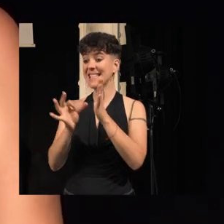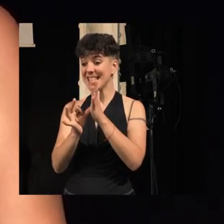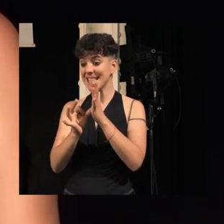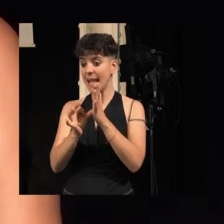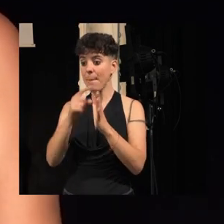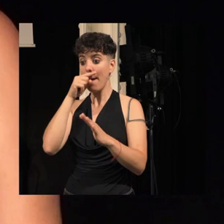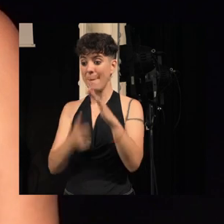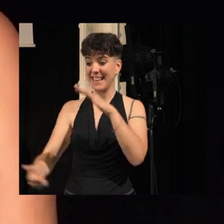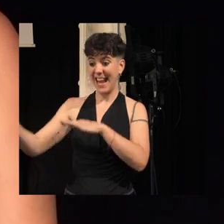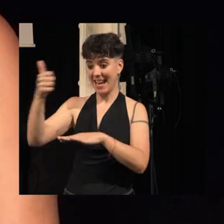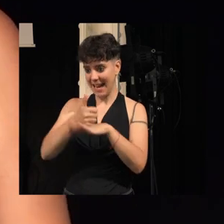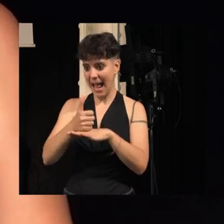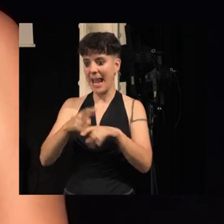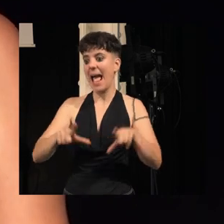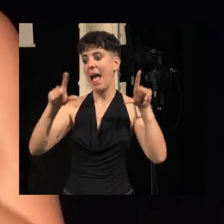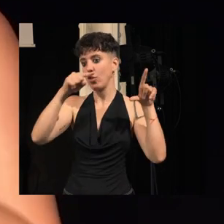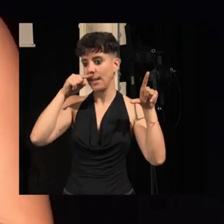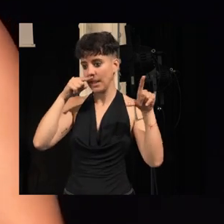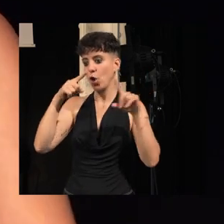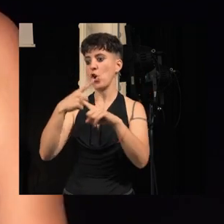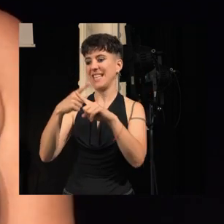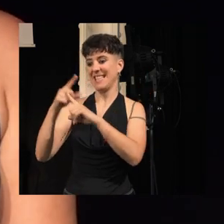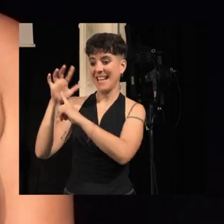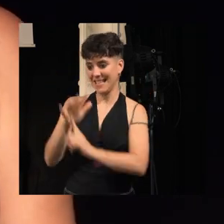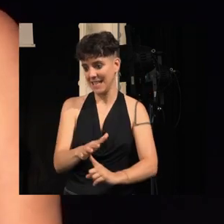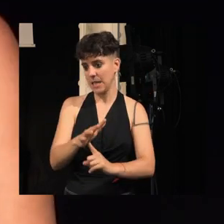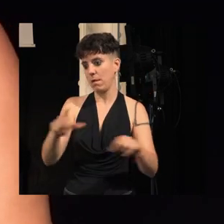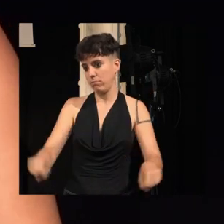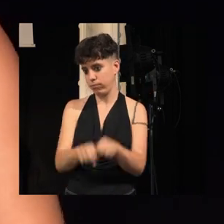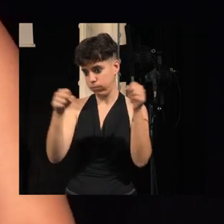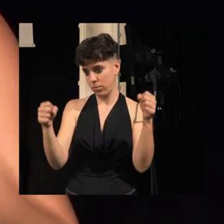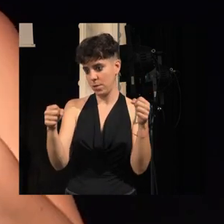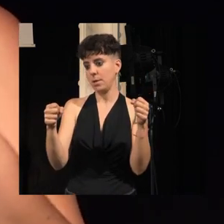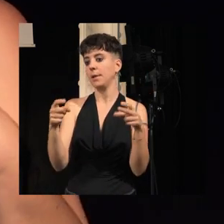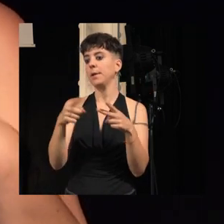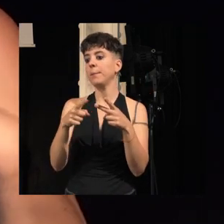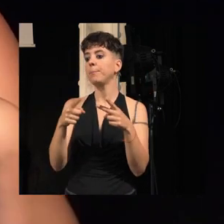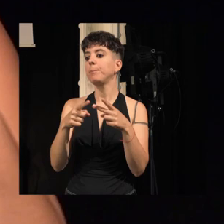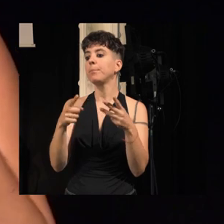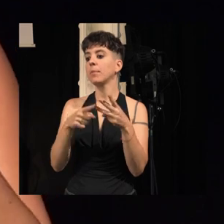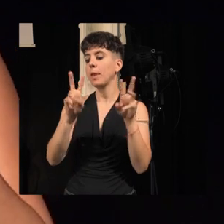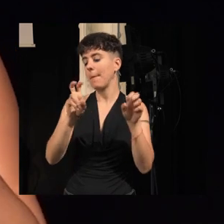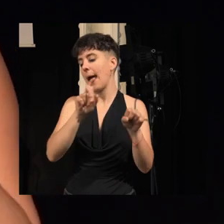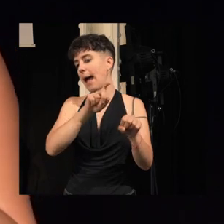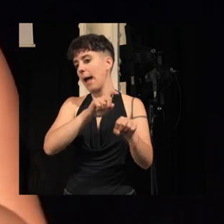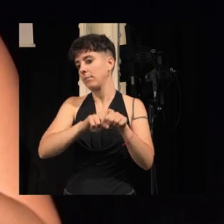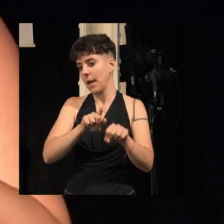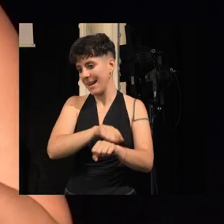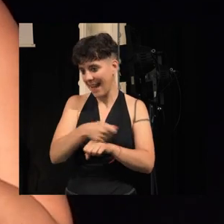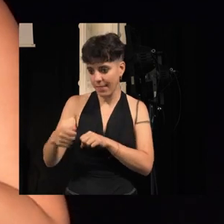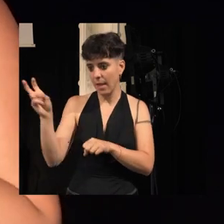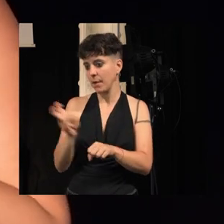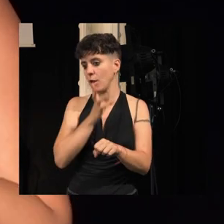androcéntrico y sexista, desigualdades, resultado de estructuras sociales y otros aspectos como la raza, la procedencia,